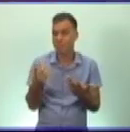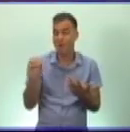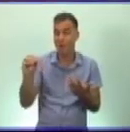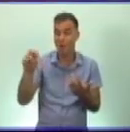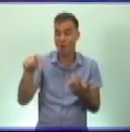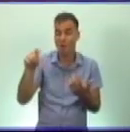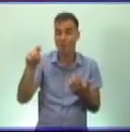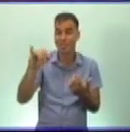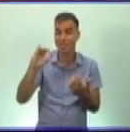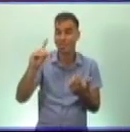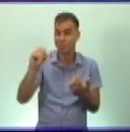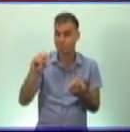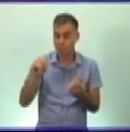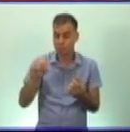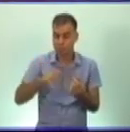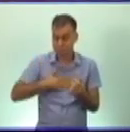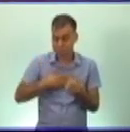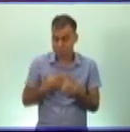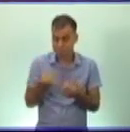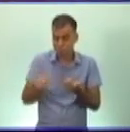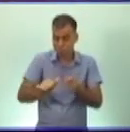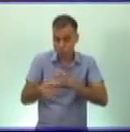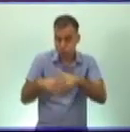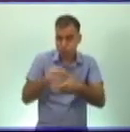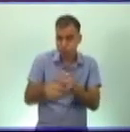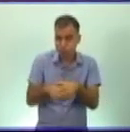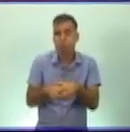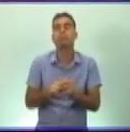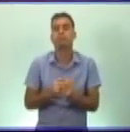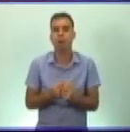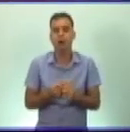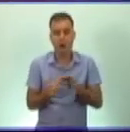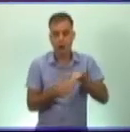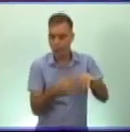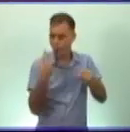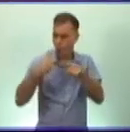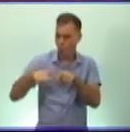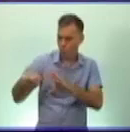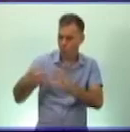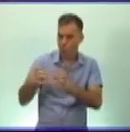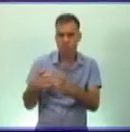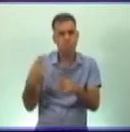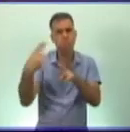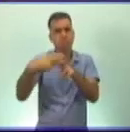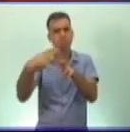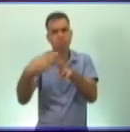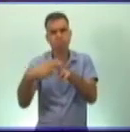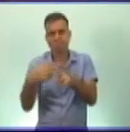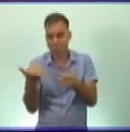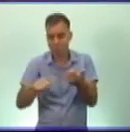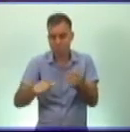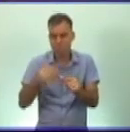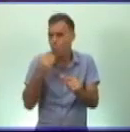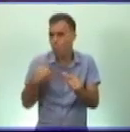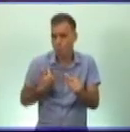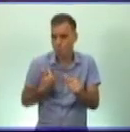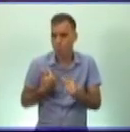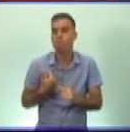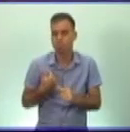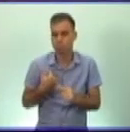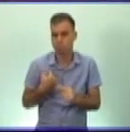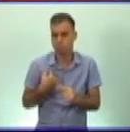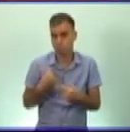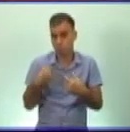óxidos en sentido general y también vamos a ver otras formas de clasificar las reacciones químicas. Es por eso que les propongo